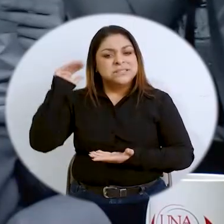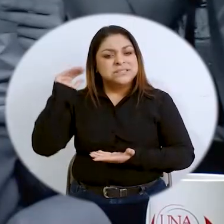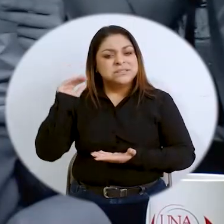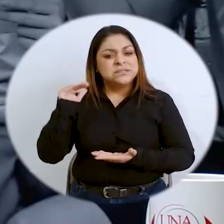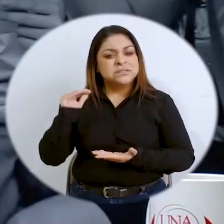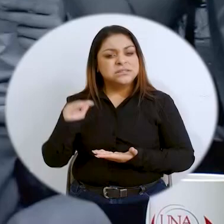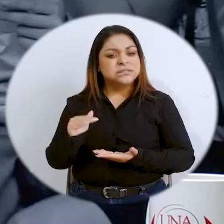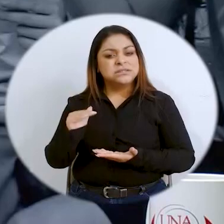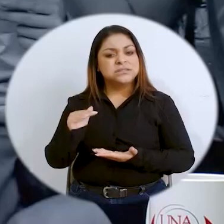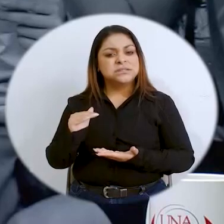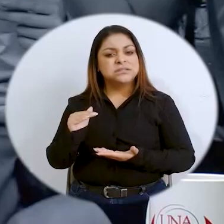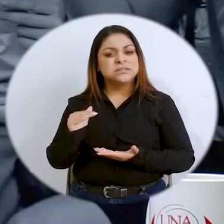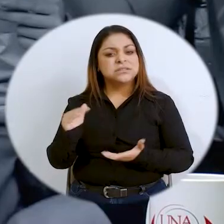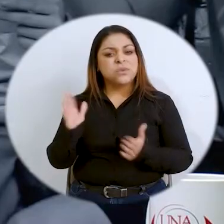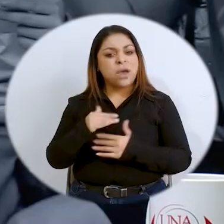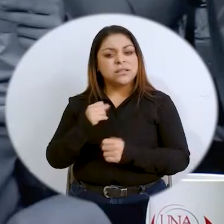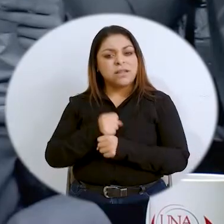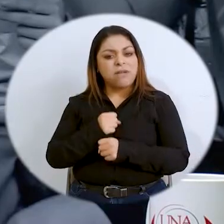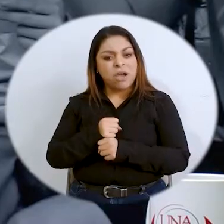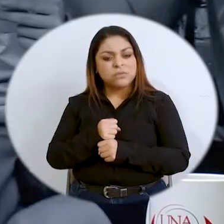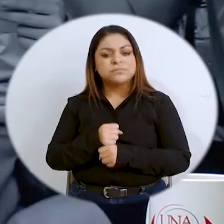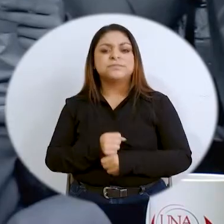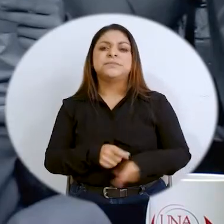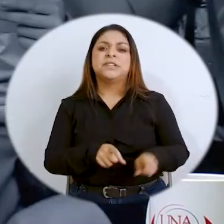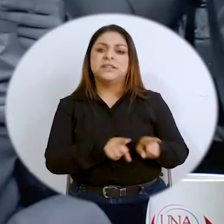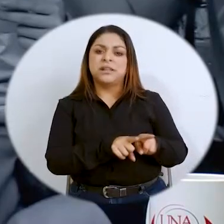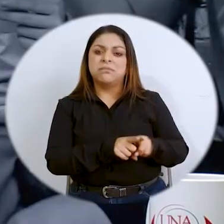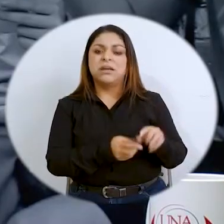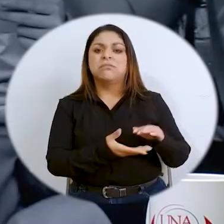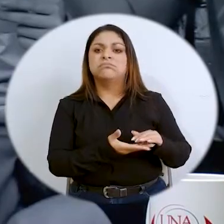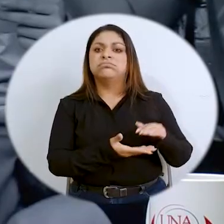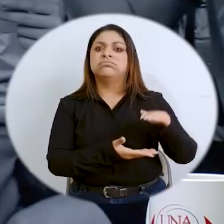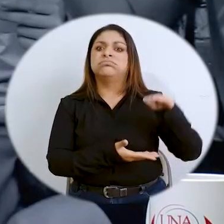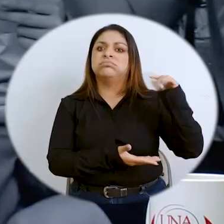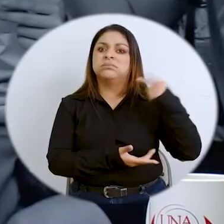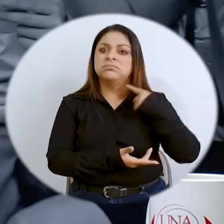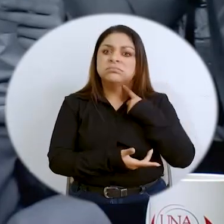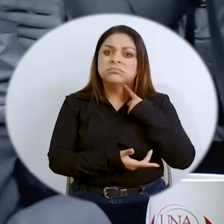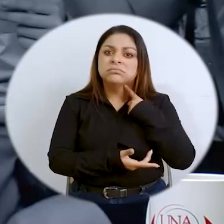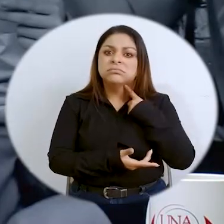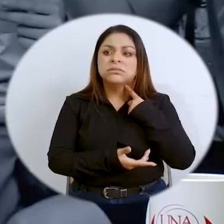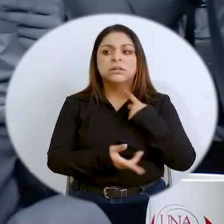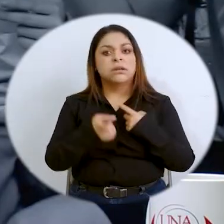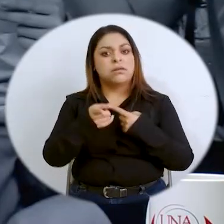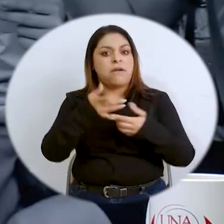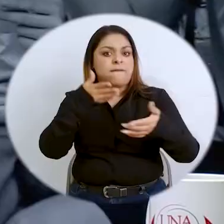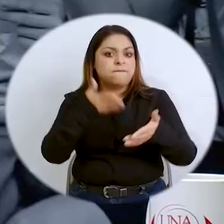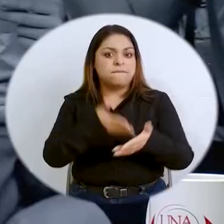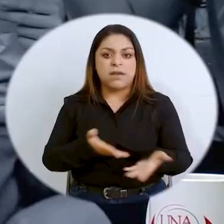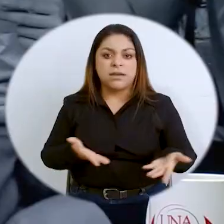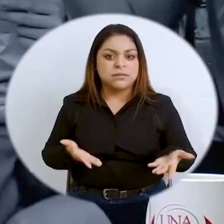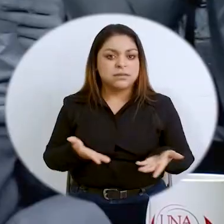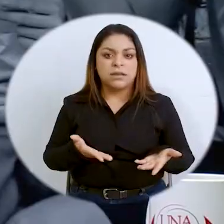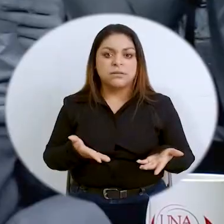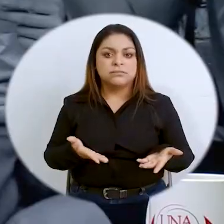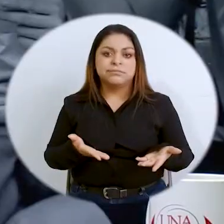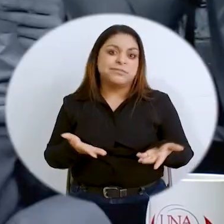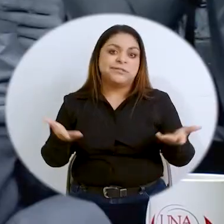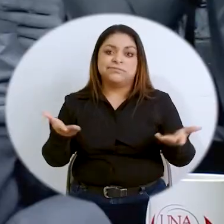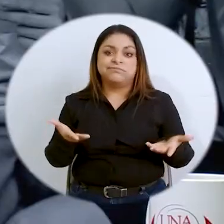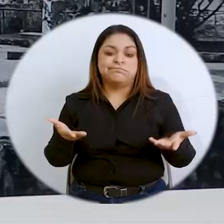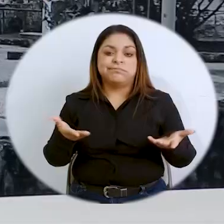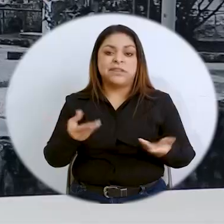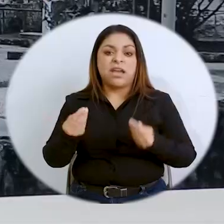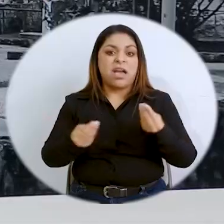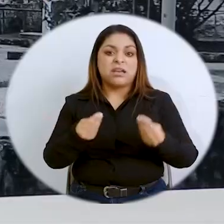la disminución del desempleo y también el tema de la inflación y el tipo de cambio puede estar siendo afectada